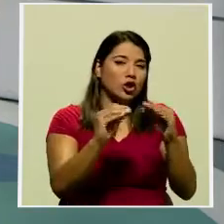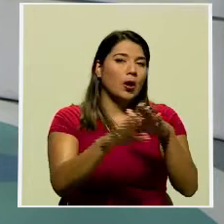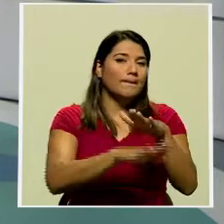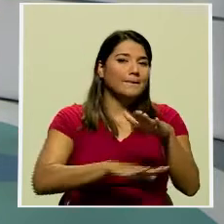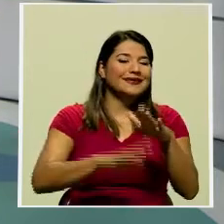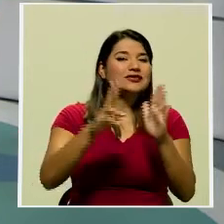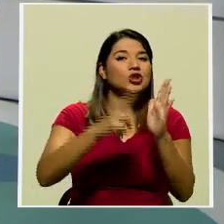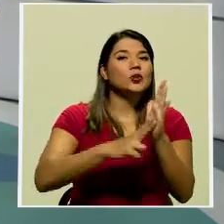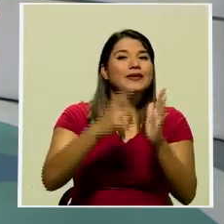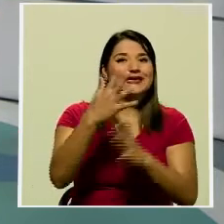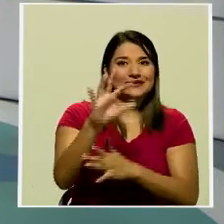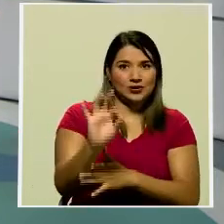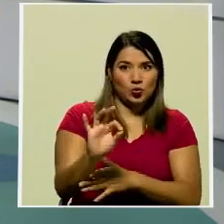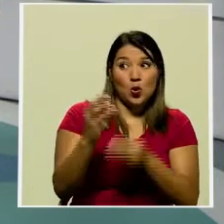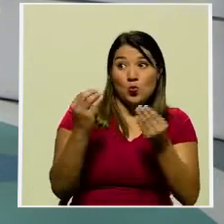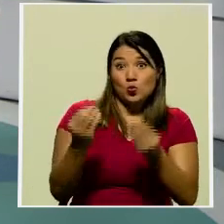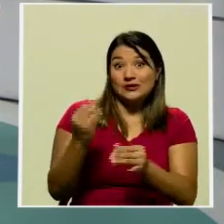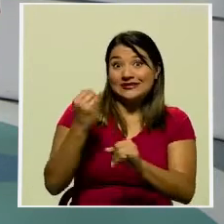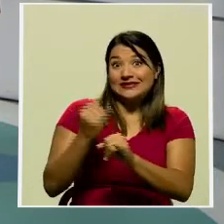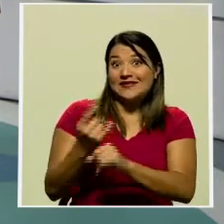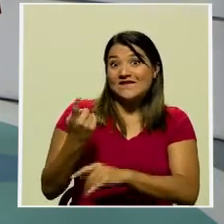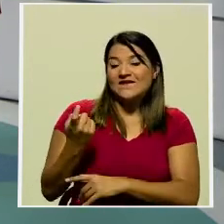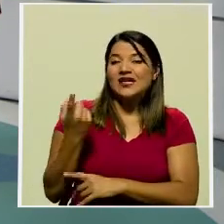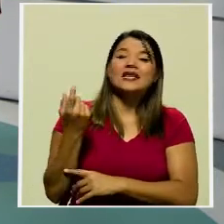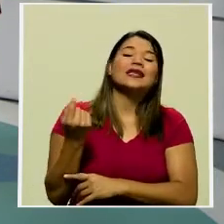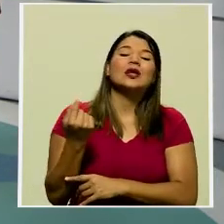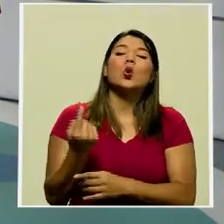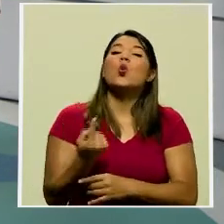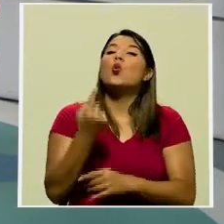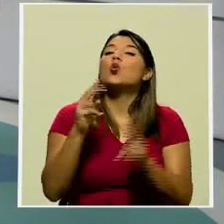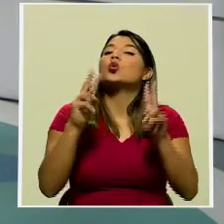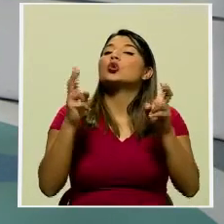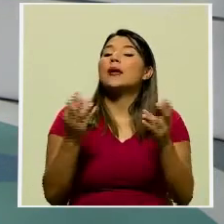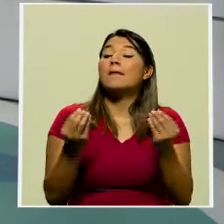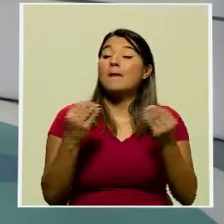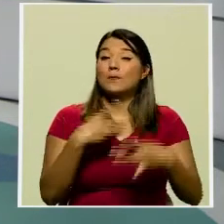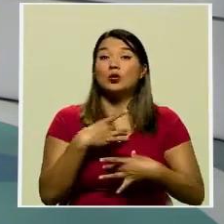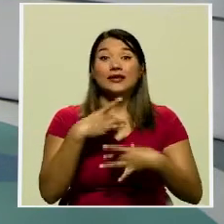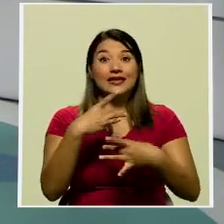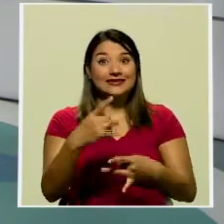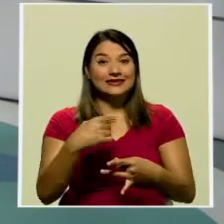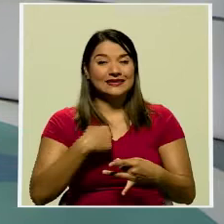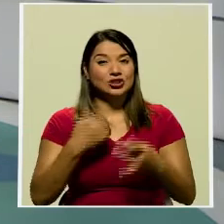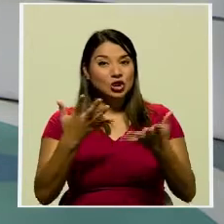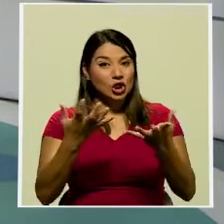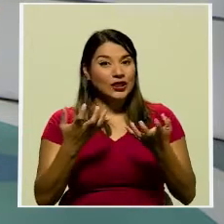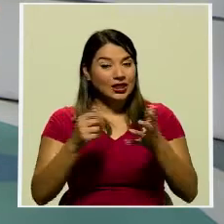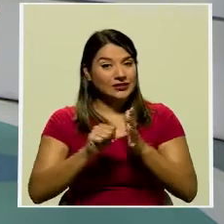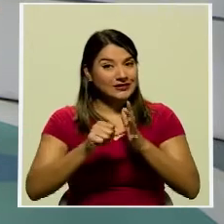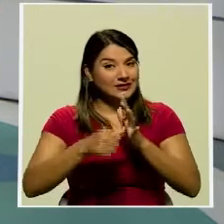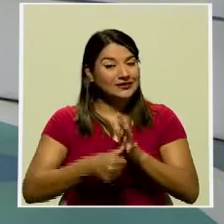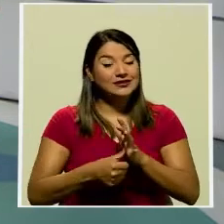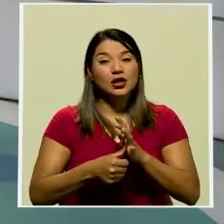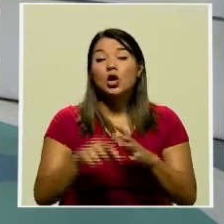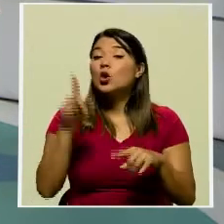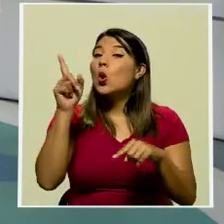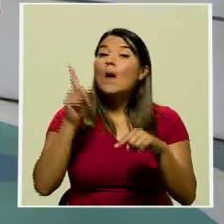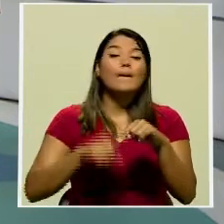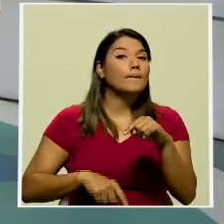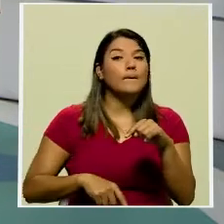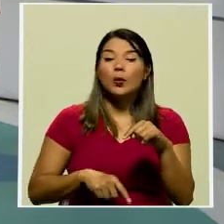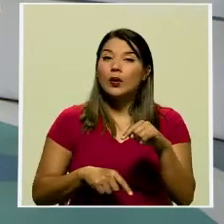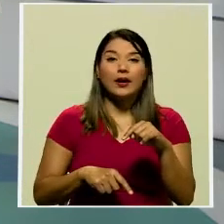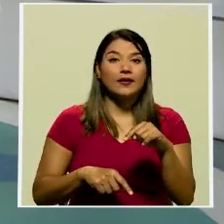rojo. Y un tema muy interesante que me gustaría destacar de lo que usted nos mencionó, no puede haber traslado a